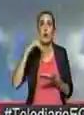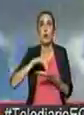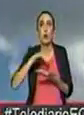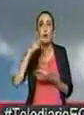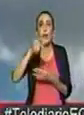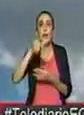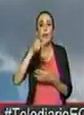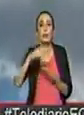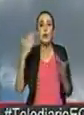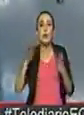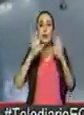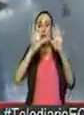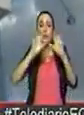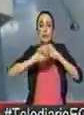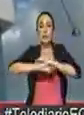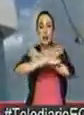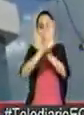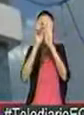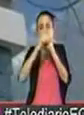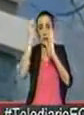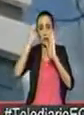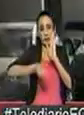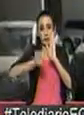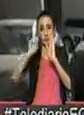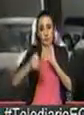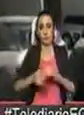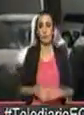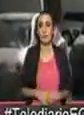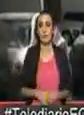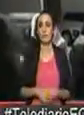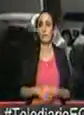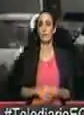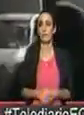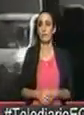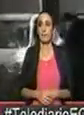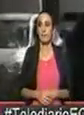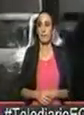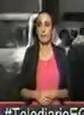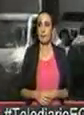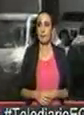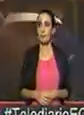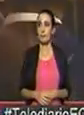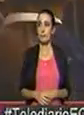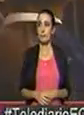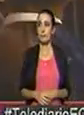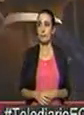sábado a las 10 horas en la Corte Nacional de Justicia. Olga Velasco, Medios Públicos.